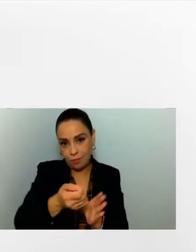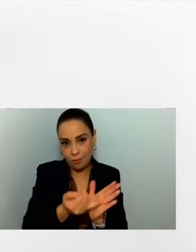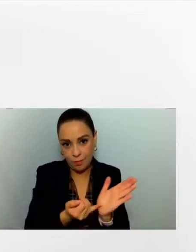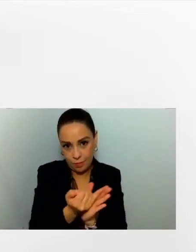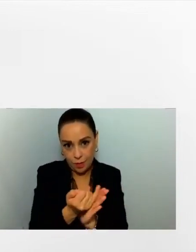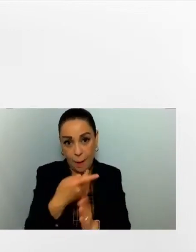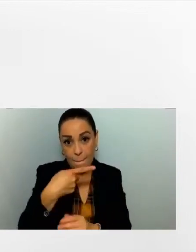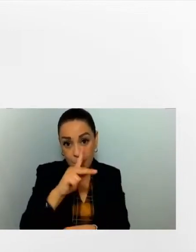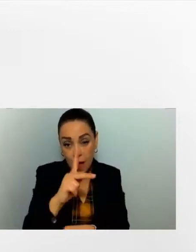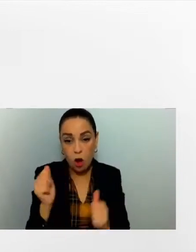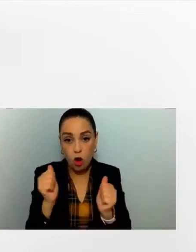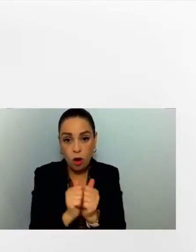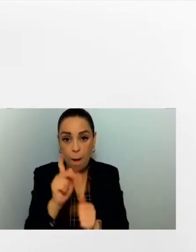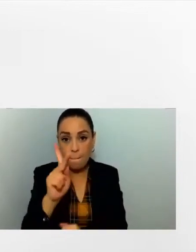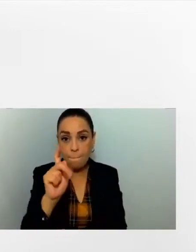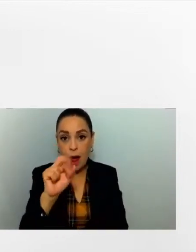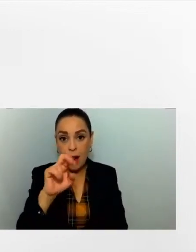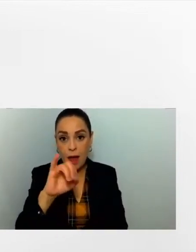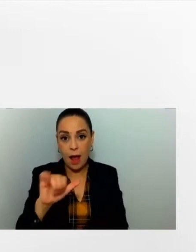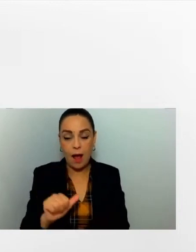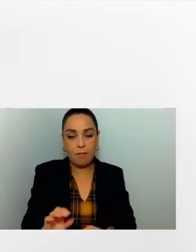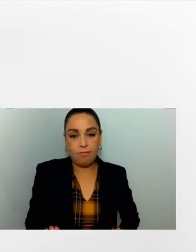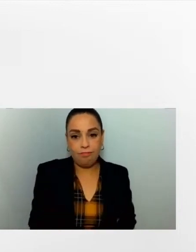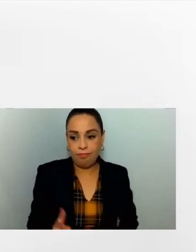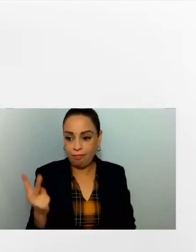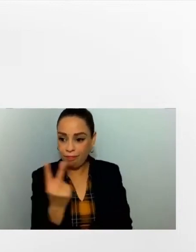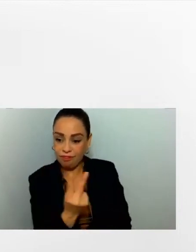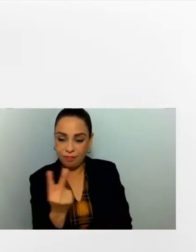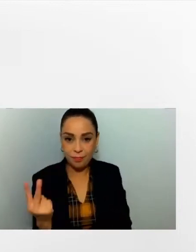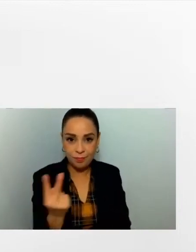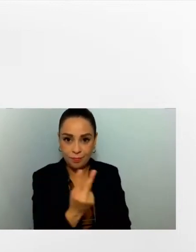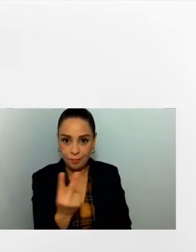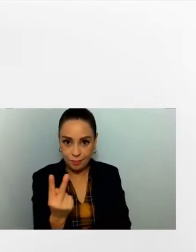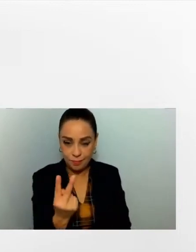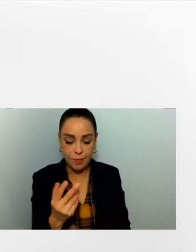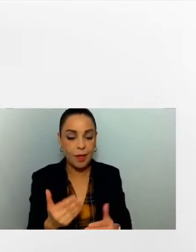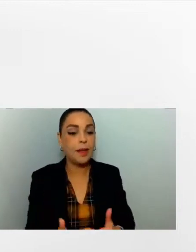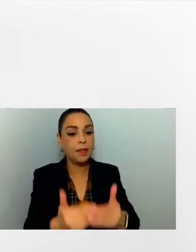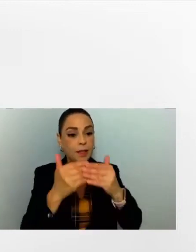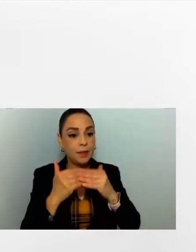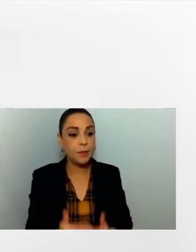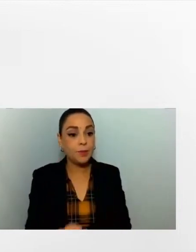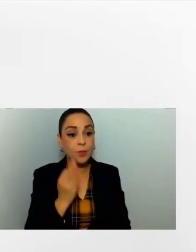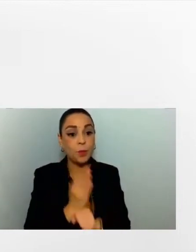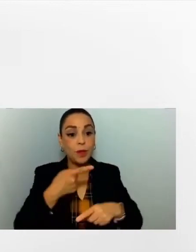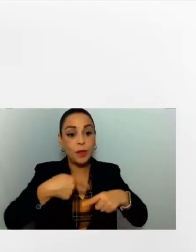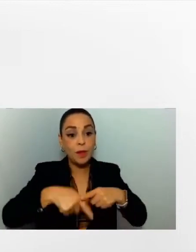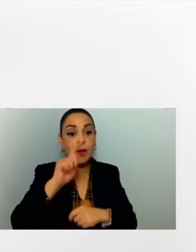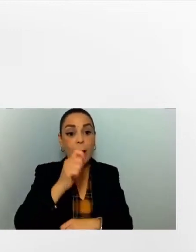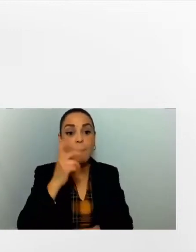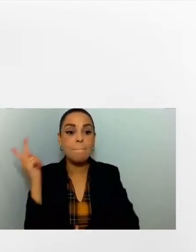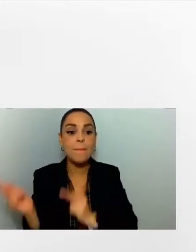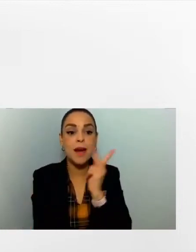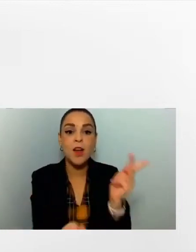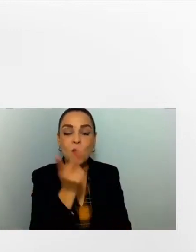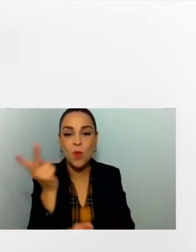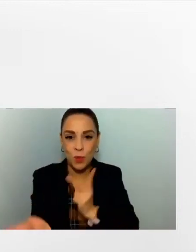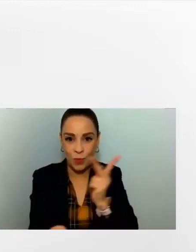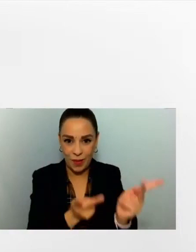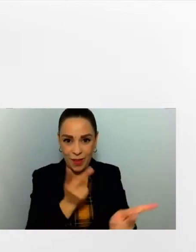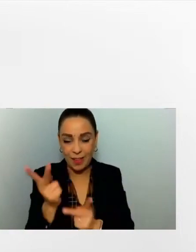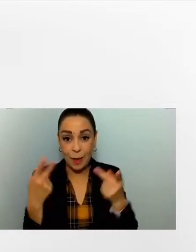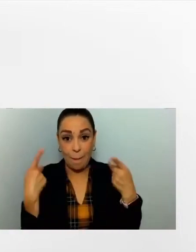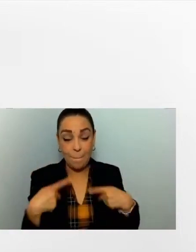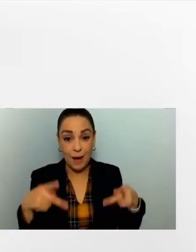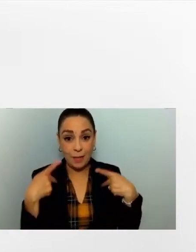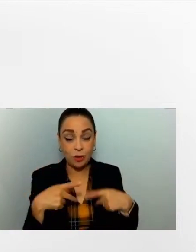horizontal. Y bueno, ahora viene la parte de las preguntas que nos hicieron favor de mandar las personas que